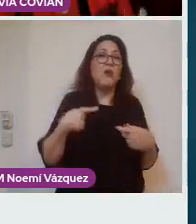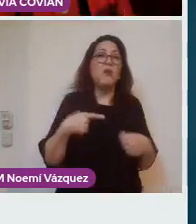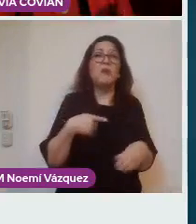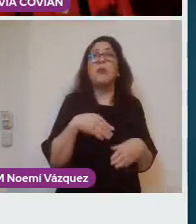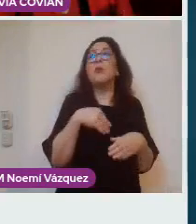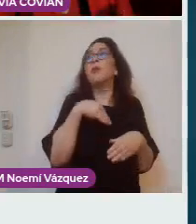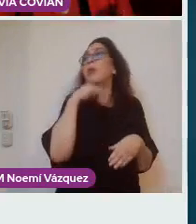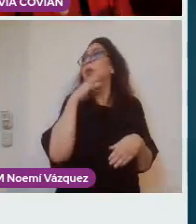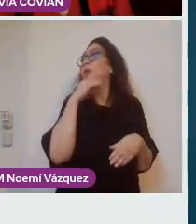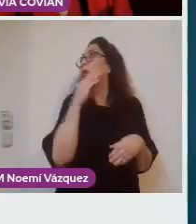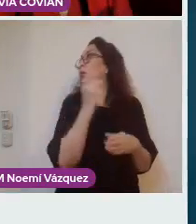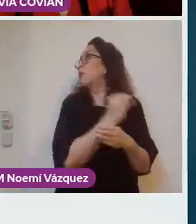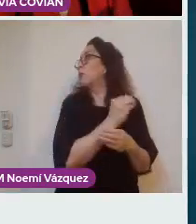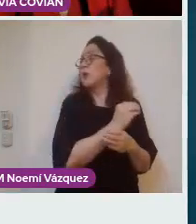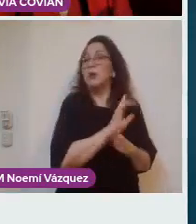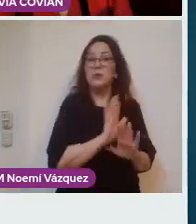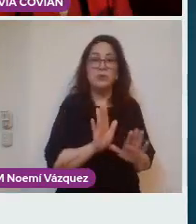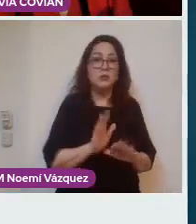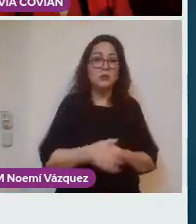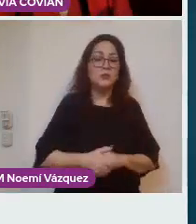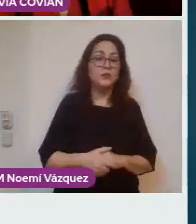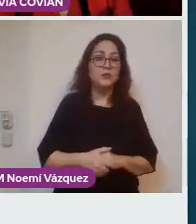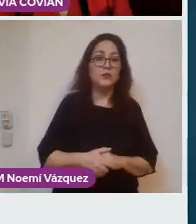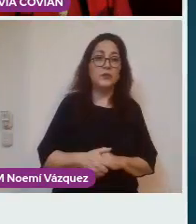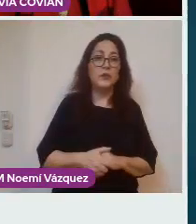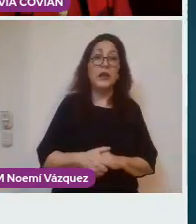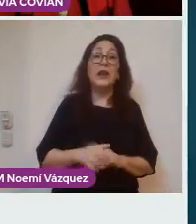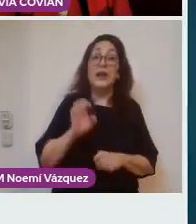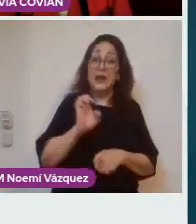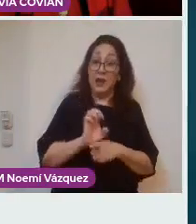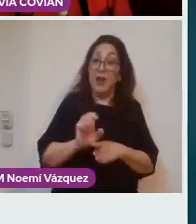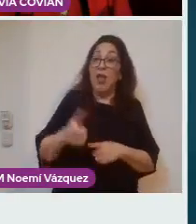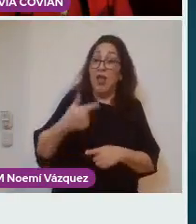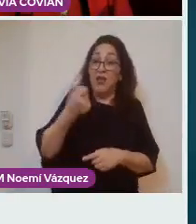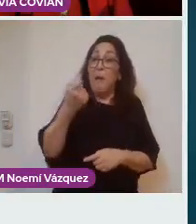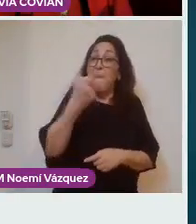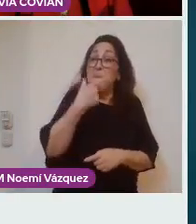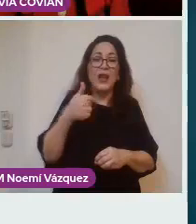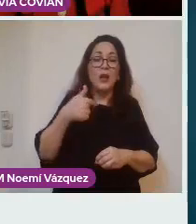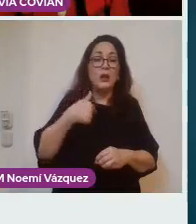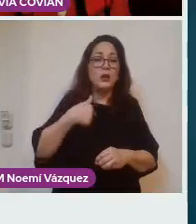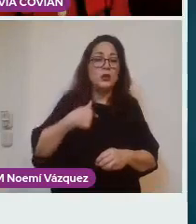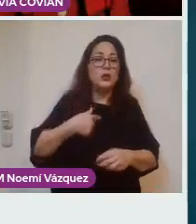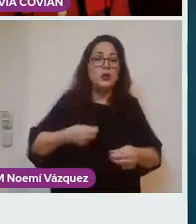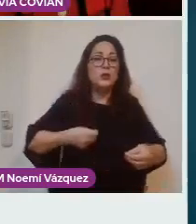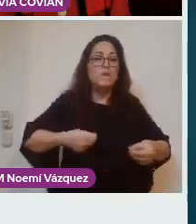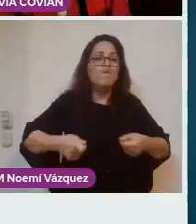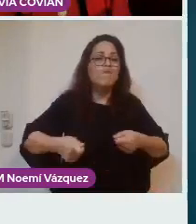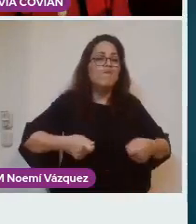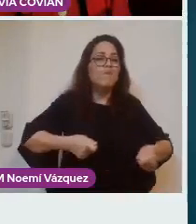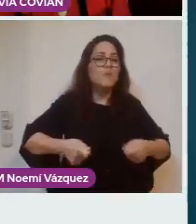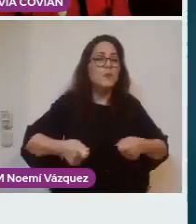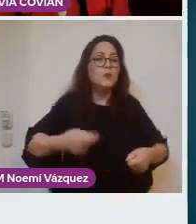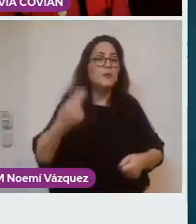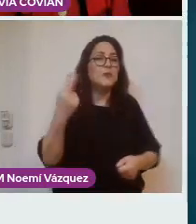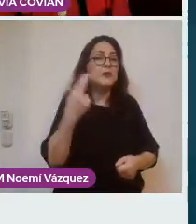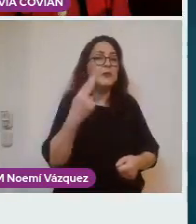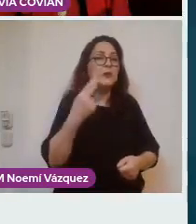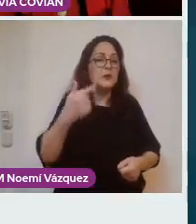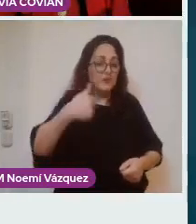o mayor de alimentación. Y mucho las edades principales que se ven en esta estadística es de